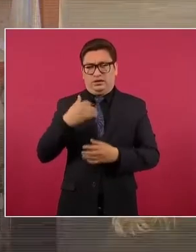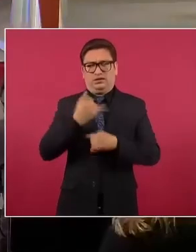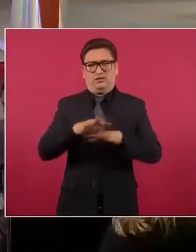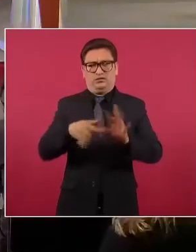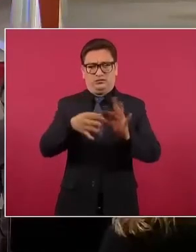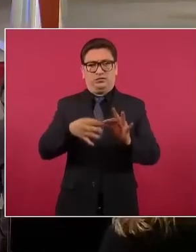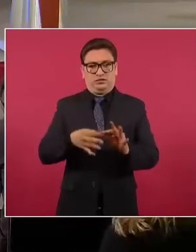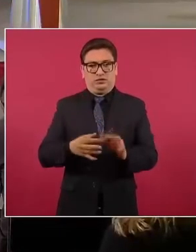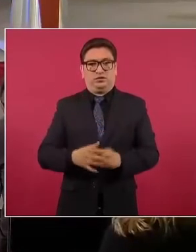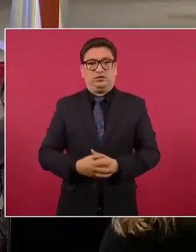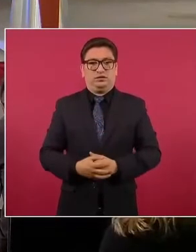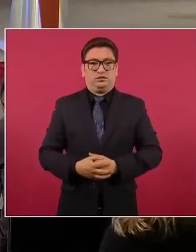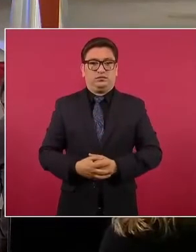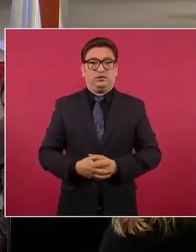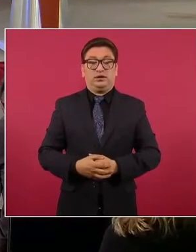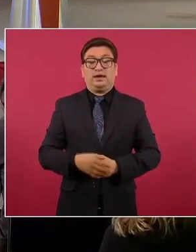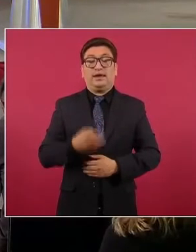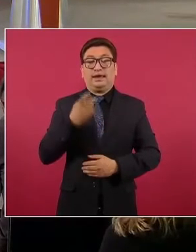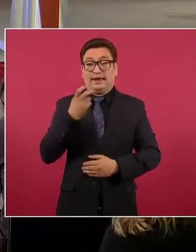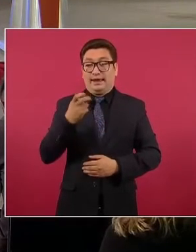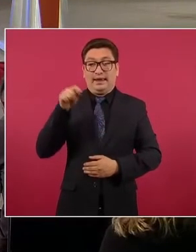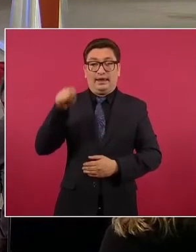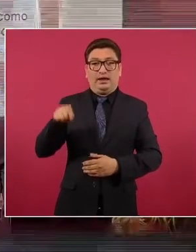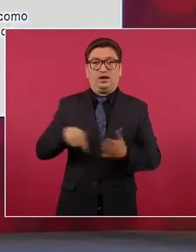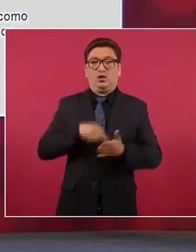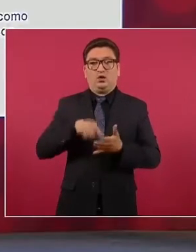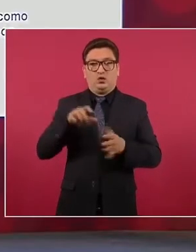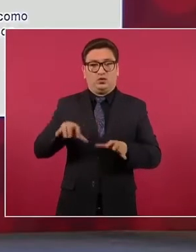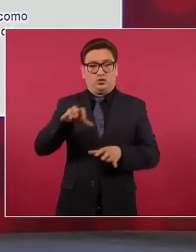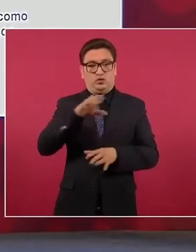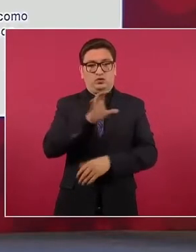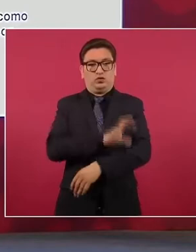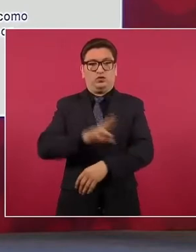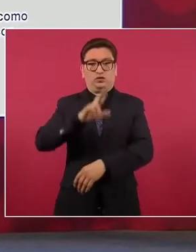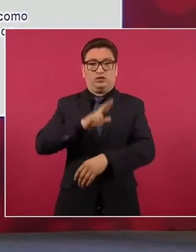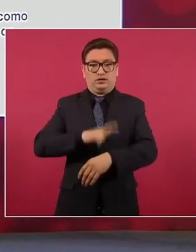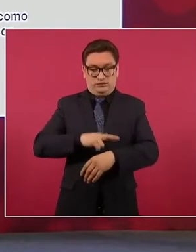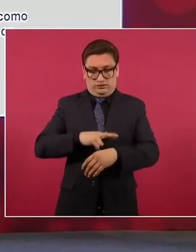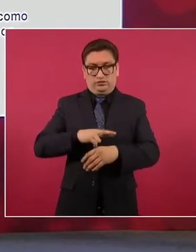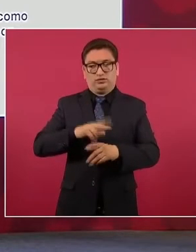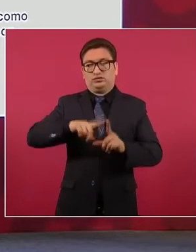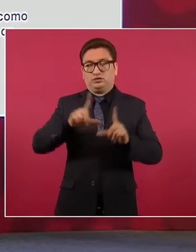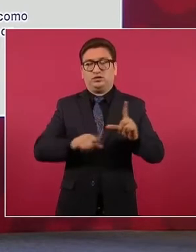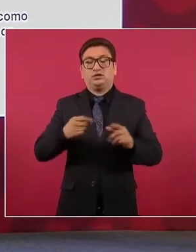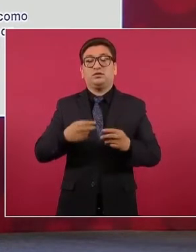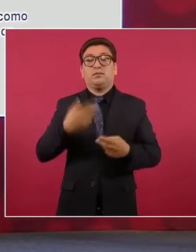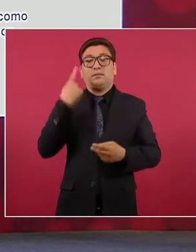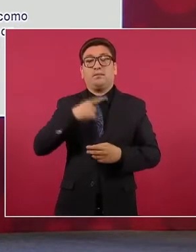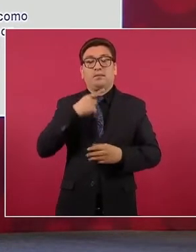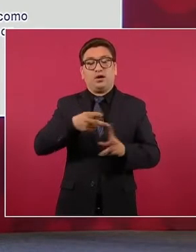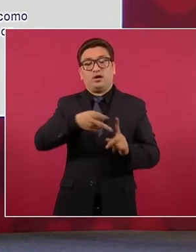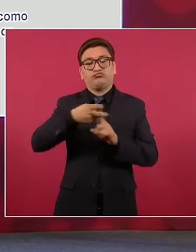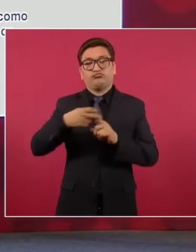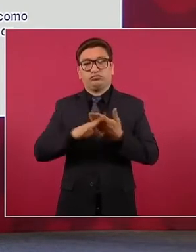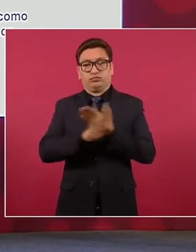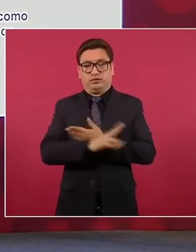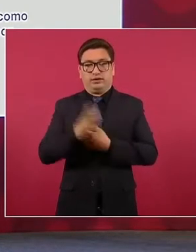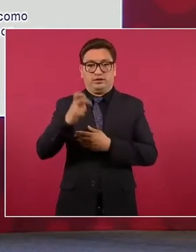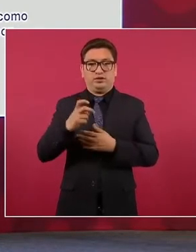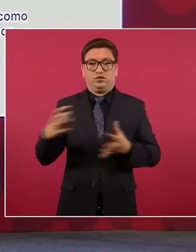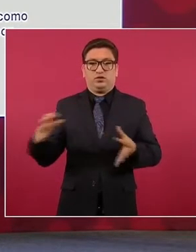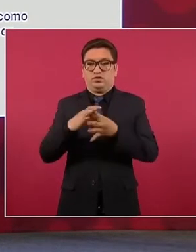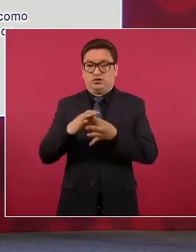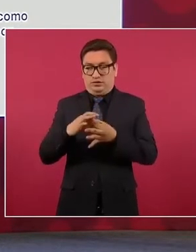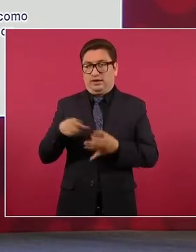Aquí hay un despliegue permanente de la Coordinación Nacional Antisecuestros, que se coordina con